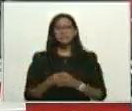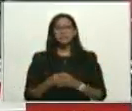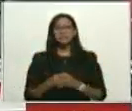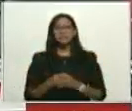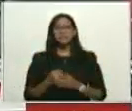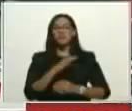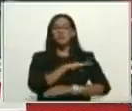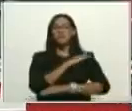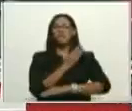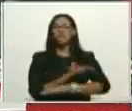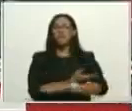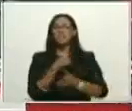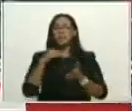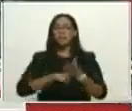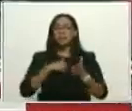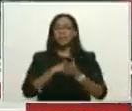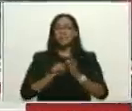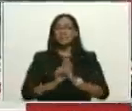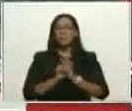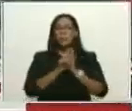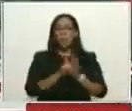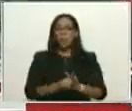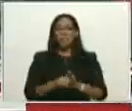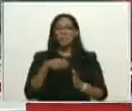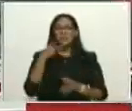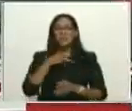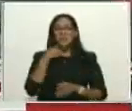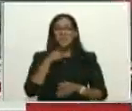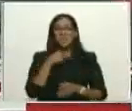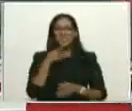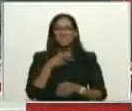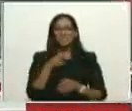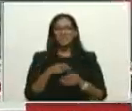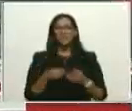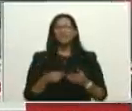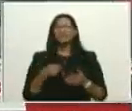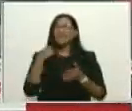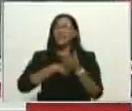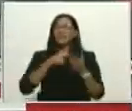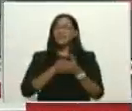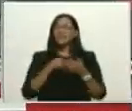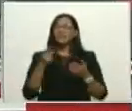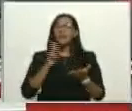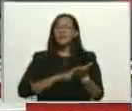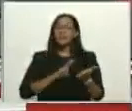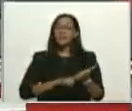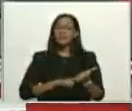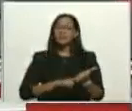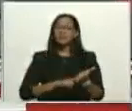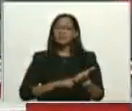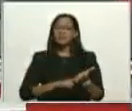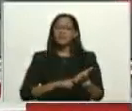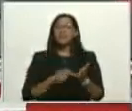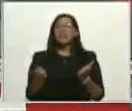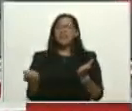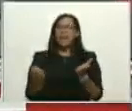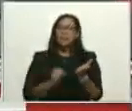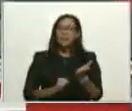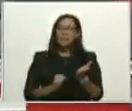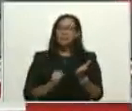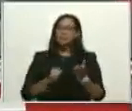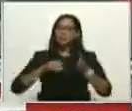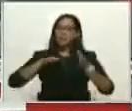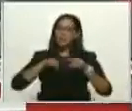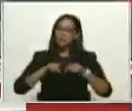intensa batalla simbólica, política, de la batalla por la verdad. Y el mazo ha ido a la